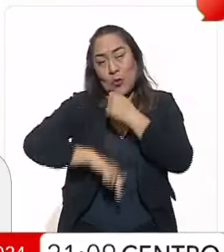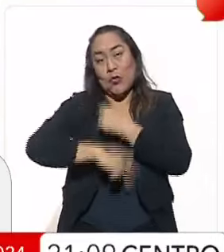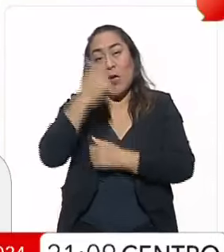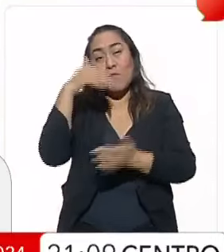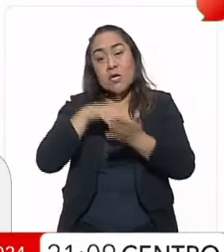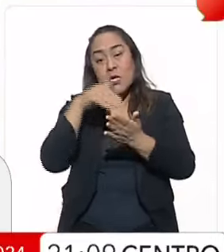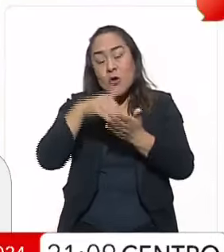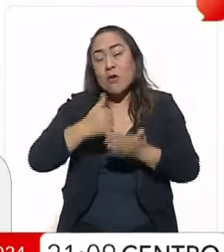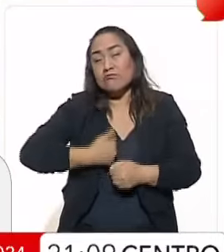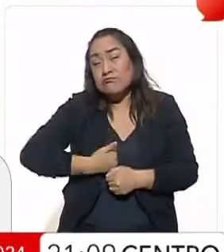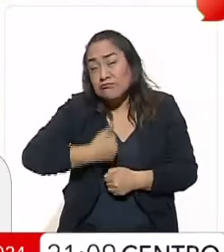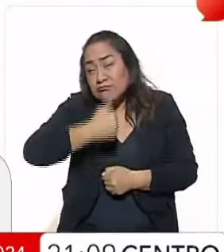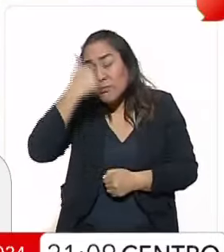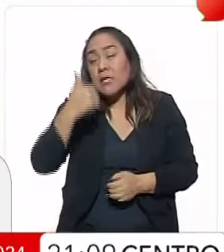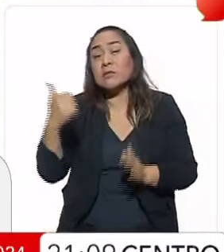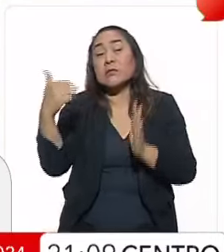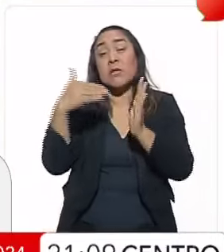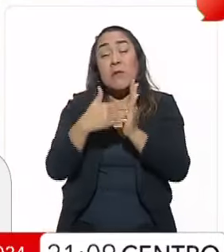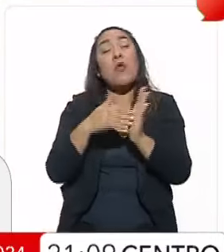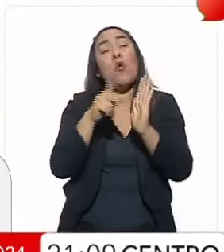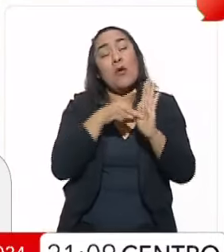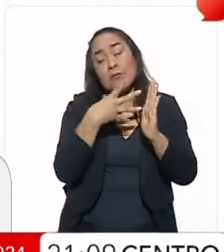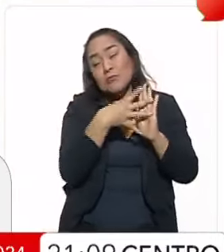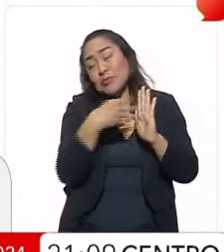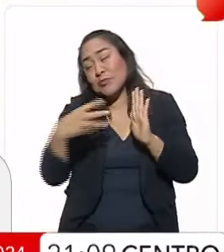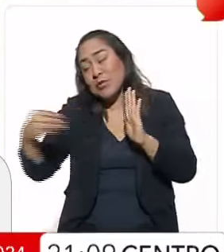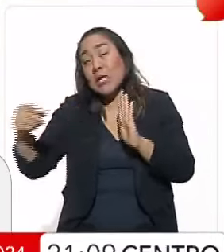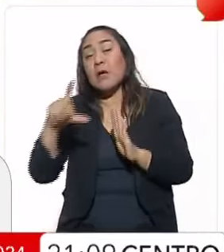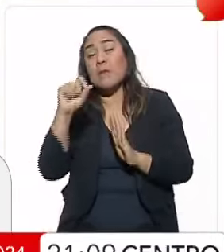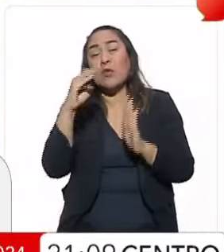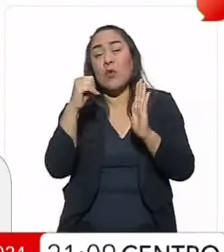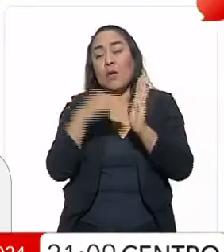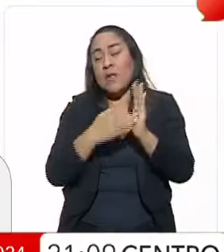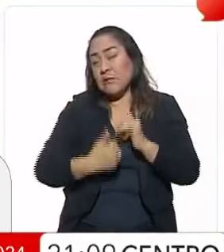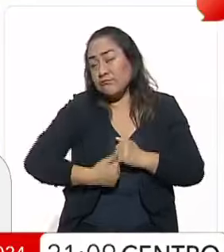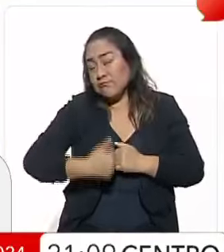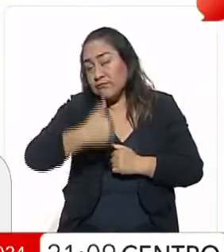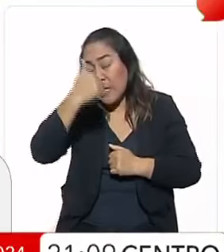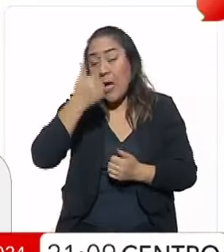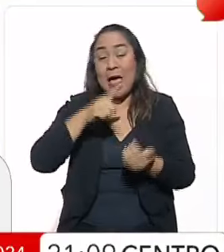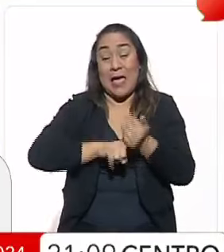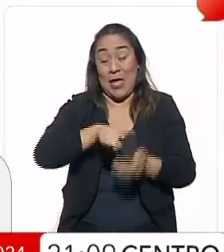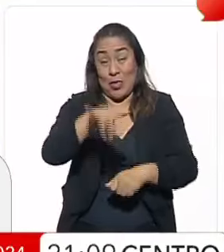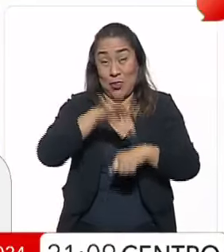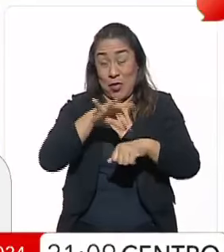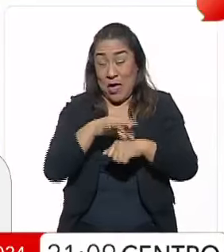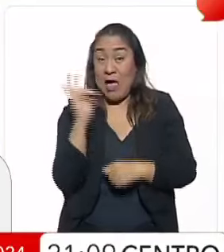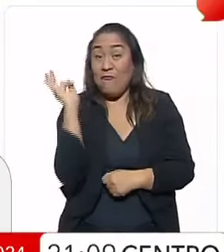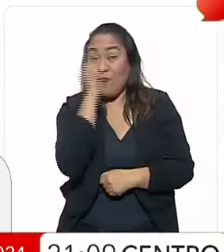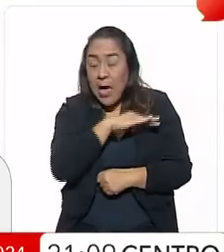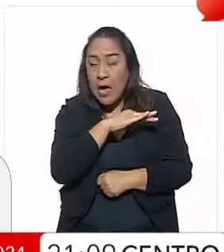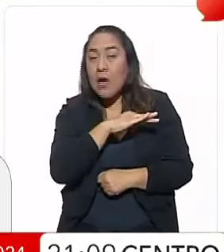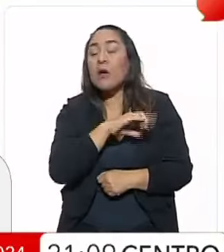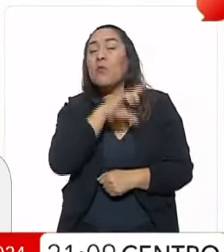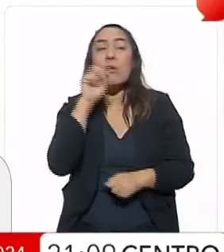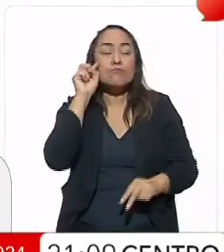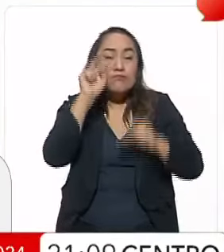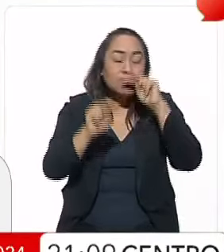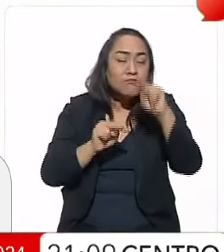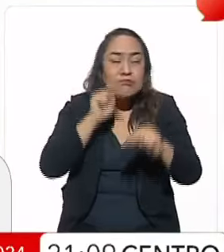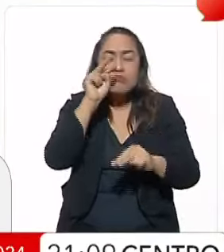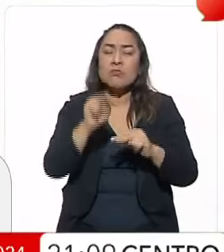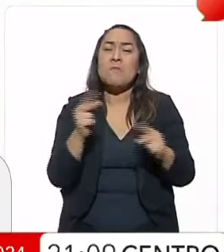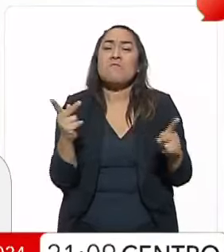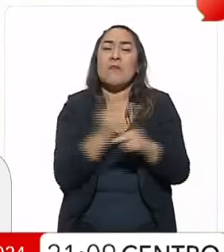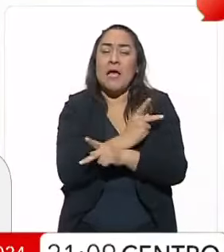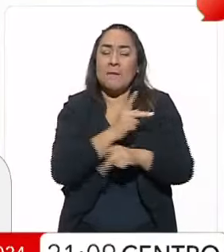de impresiones, más de 6.000 retweets, 29.000 likes y provocó que la falsa doctora estuviera en las tendencias de X varios